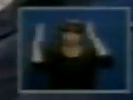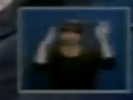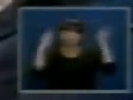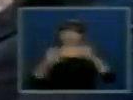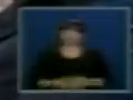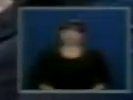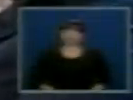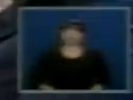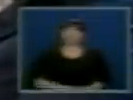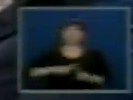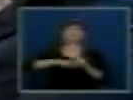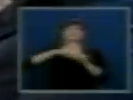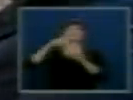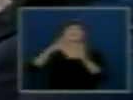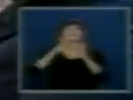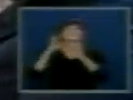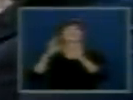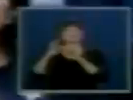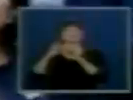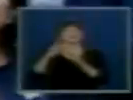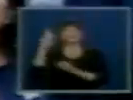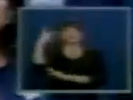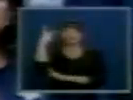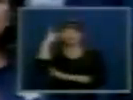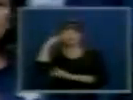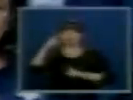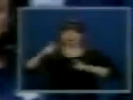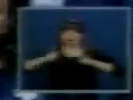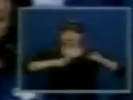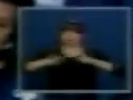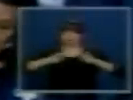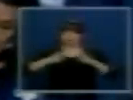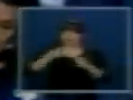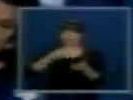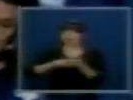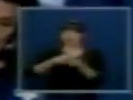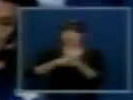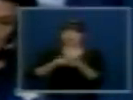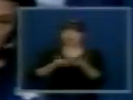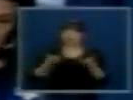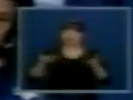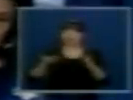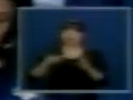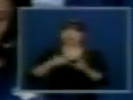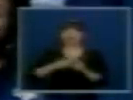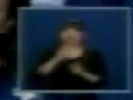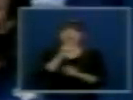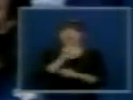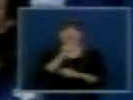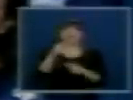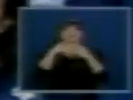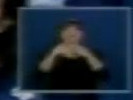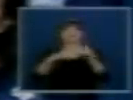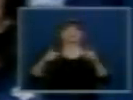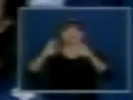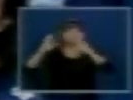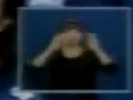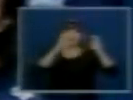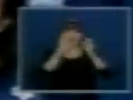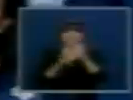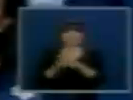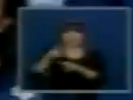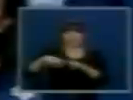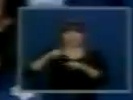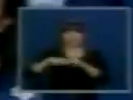La alta prioridad de las políticas para el manejo del recurso hídrico y la declaratoria del maíz criollo,